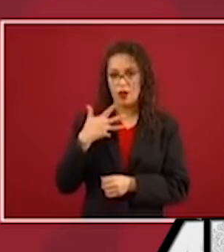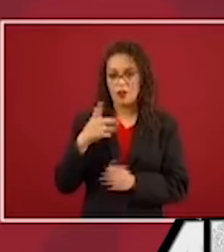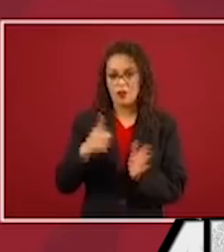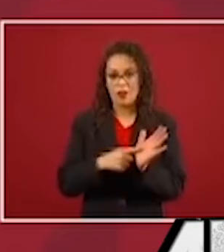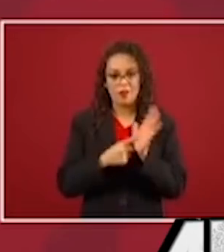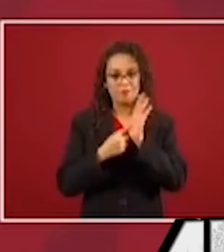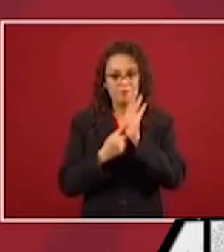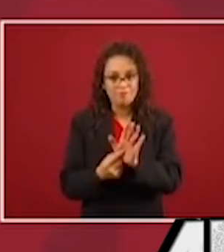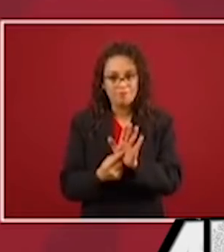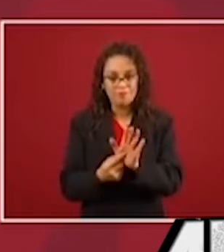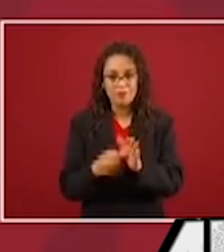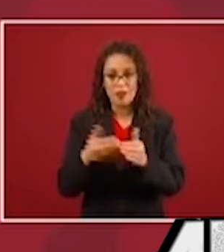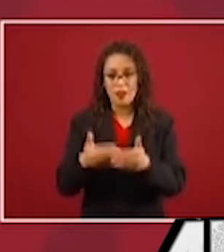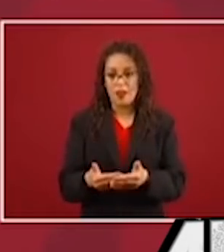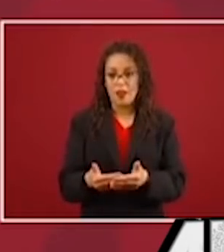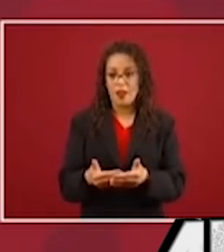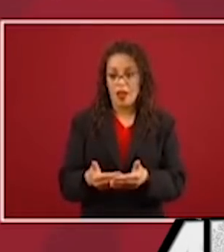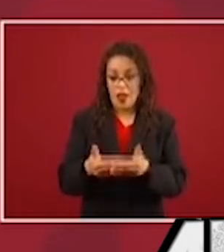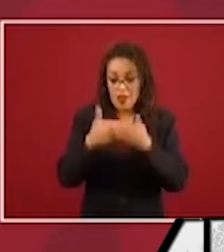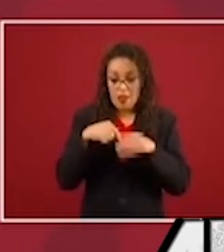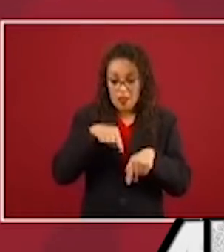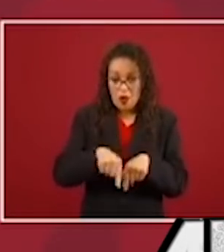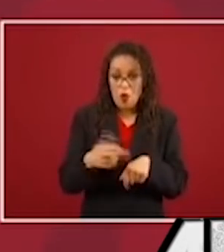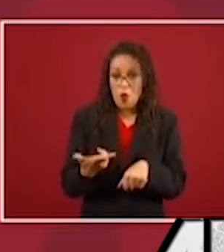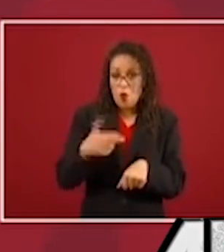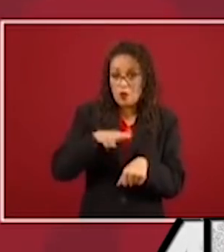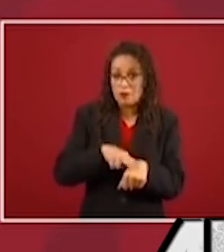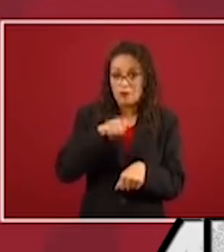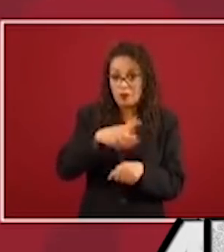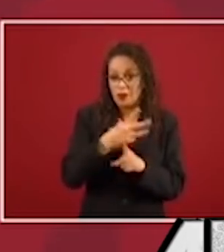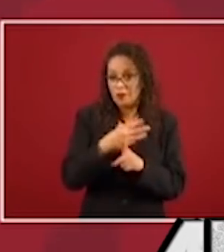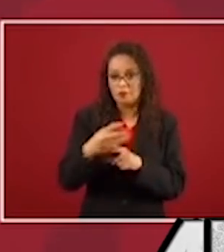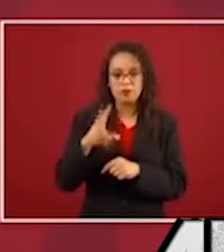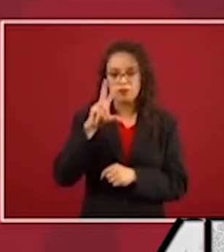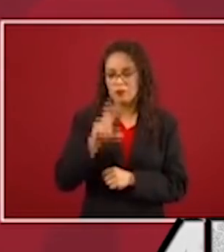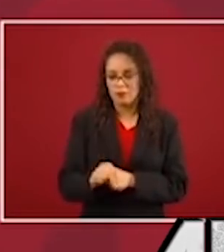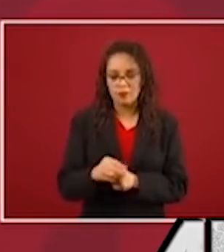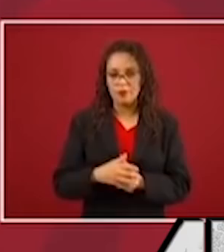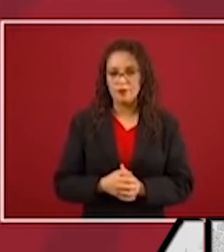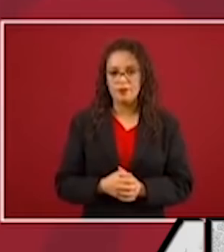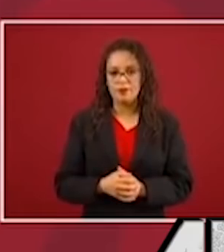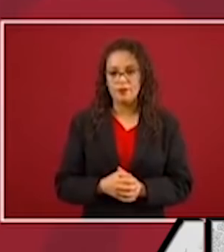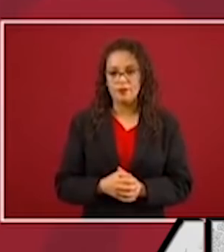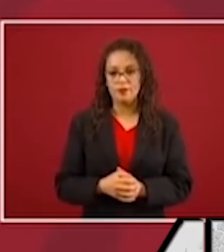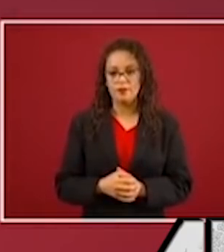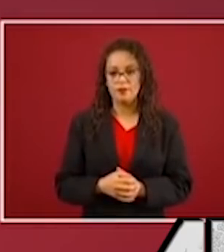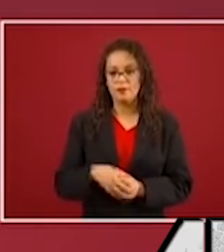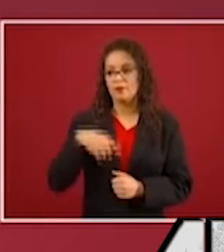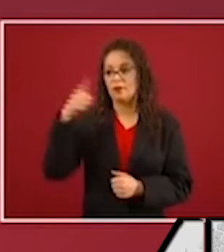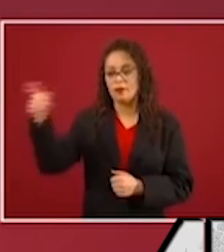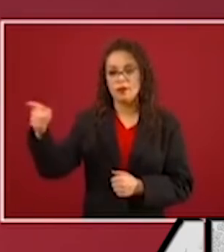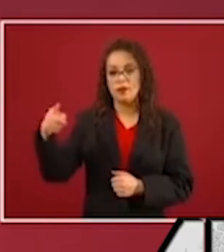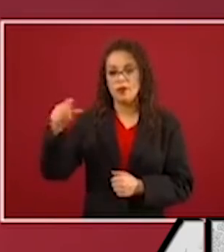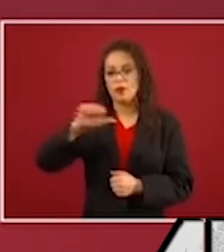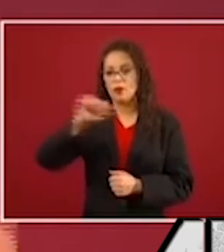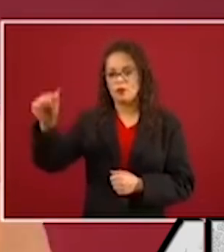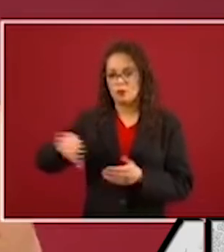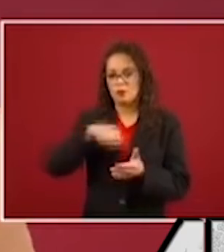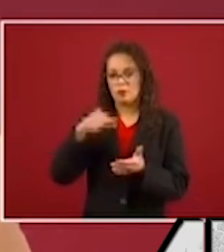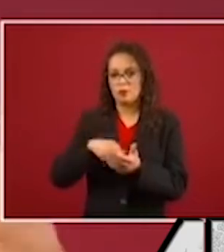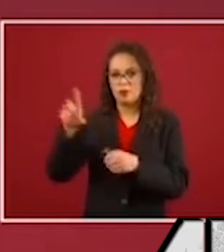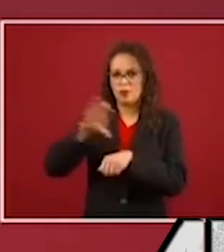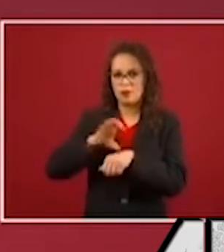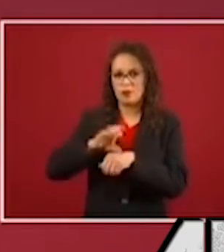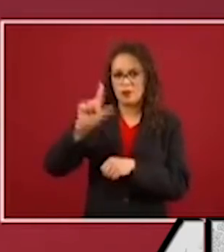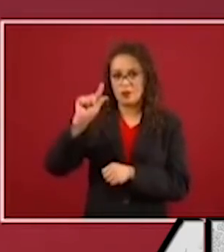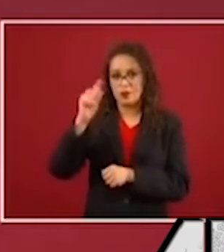al interior del hospital, no es el mismo caso en la 72, que seguramente es a la que se refiere en